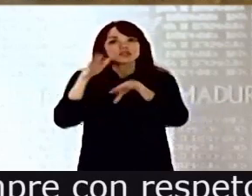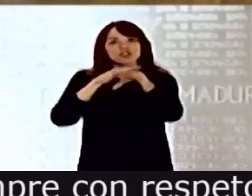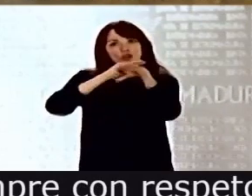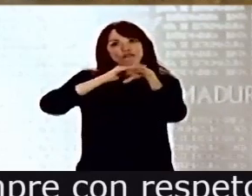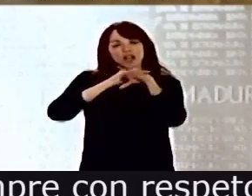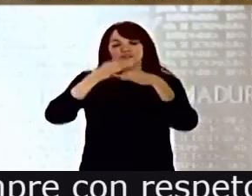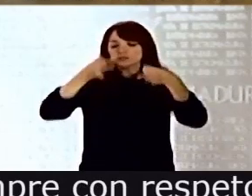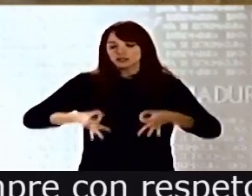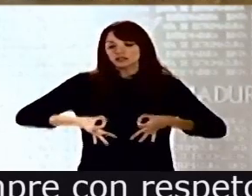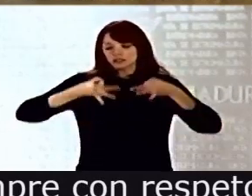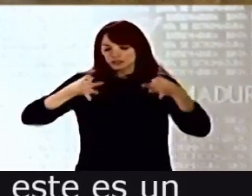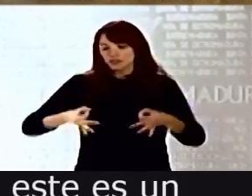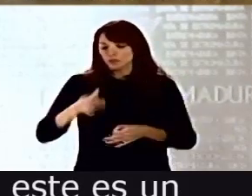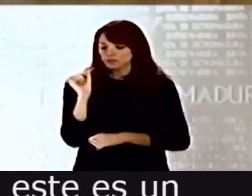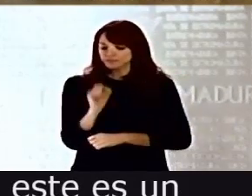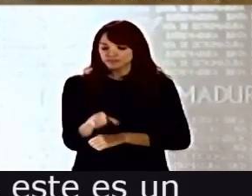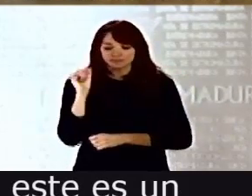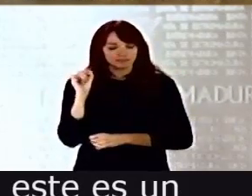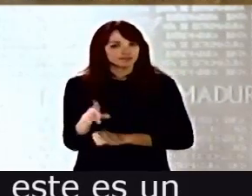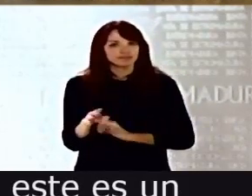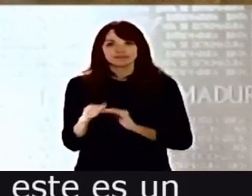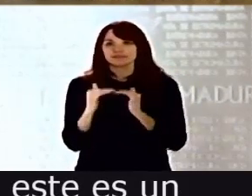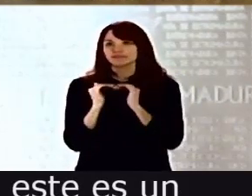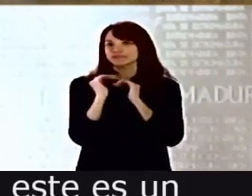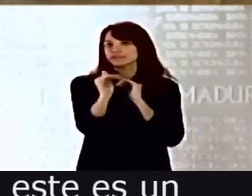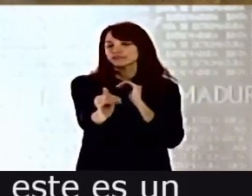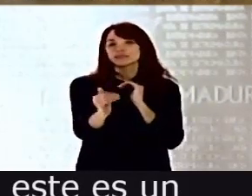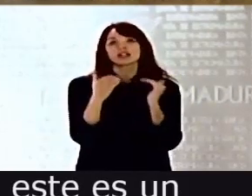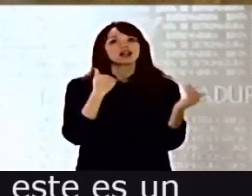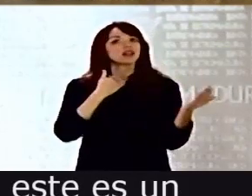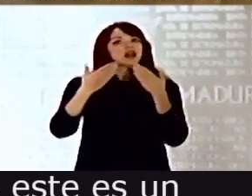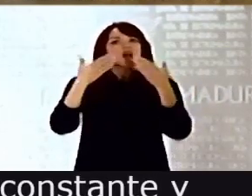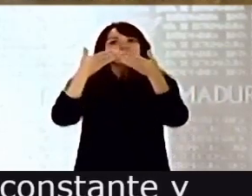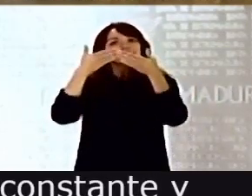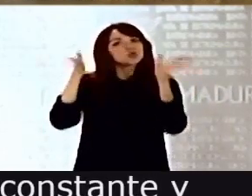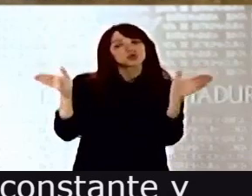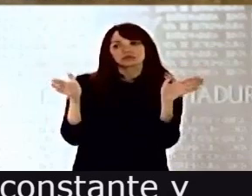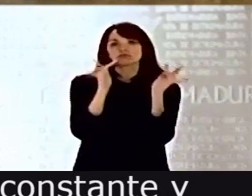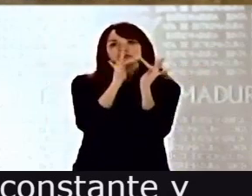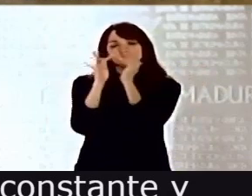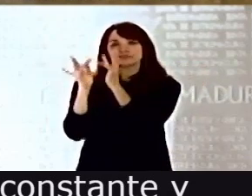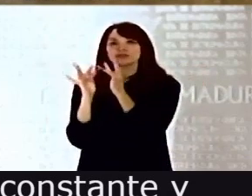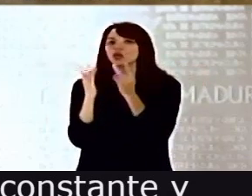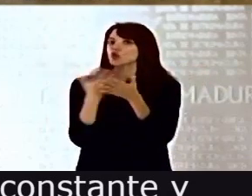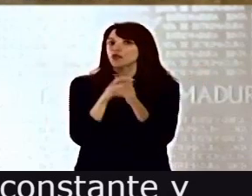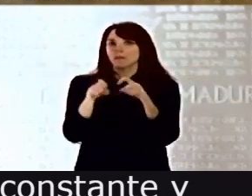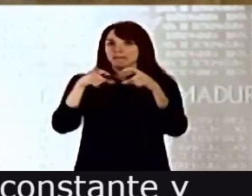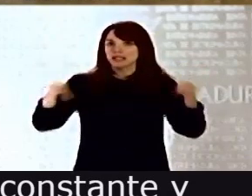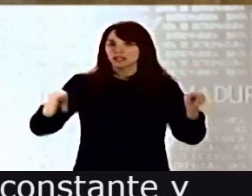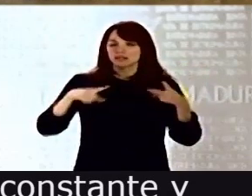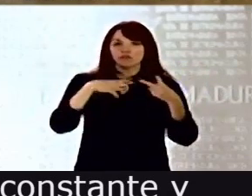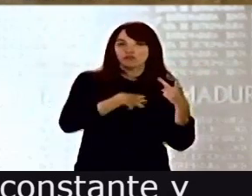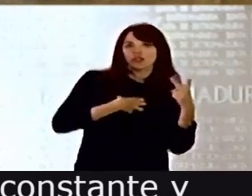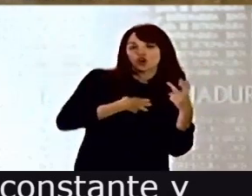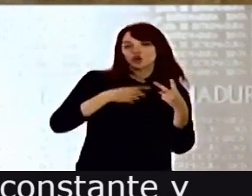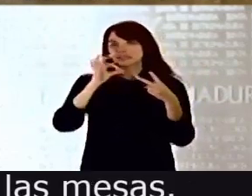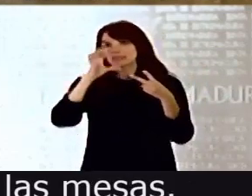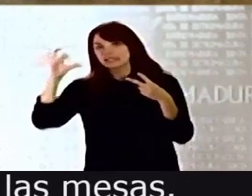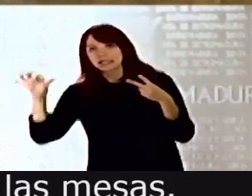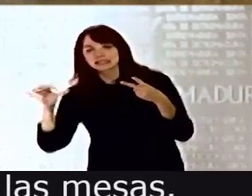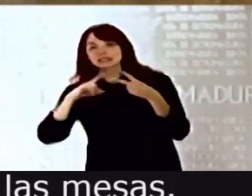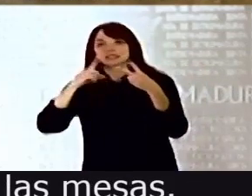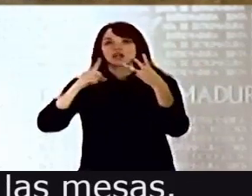mantenido siempre de manera constante y permanente un diálogo abierto y fluido en todas las mesas. En la de Función Pública, en la del SE, en